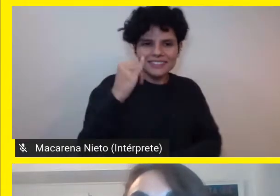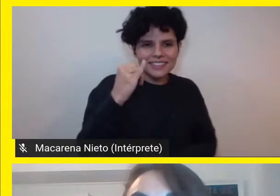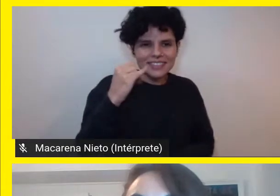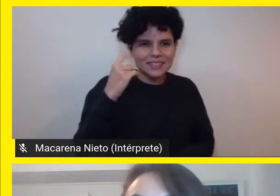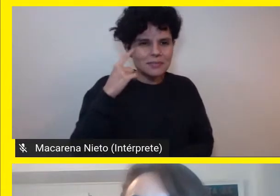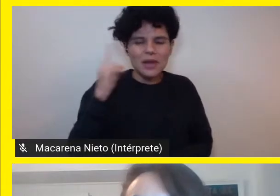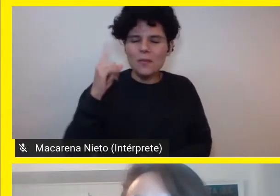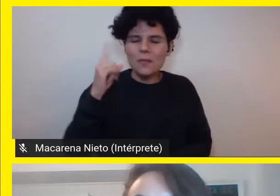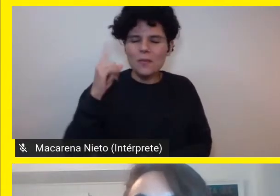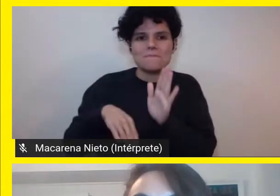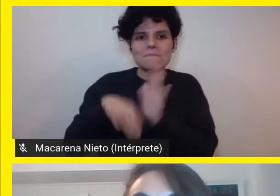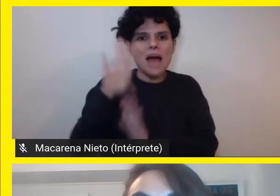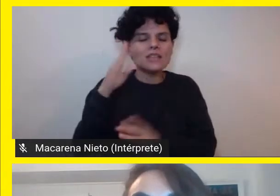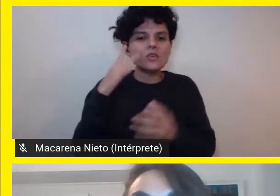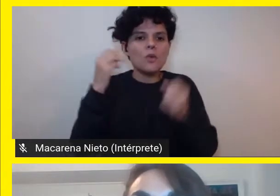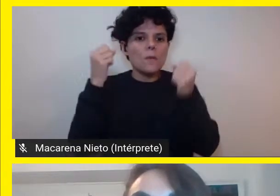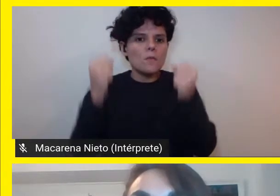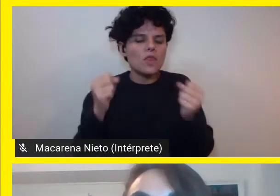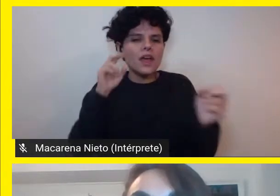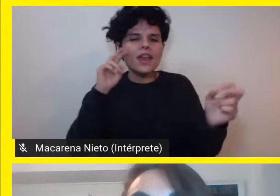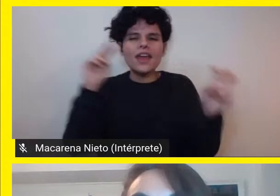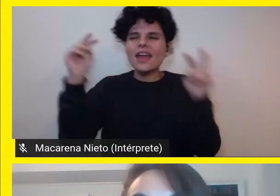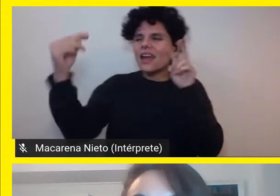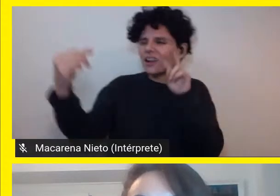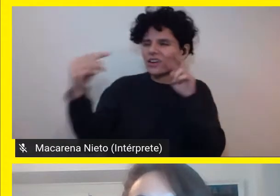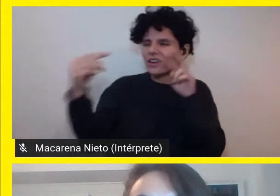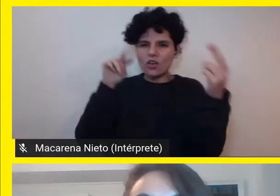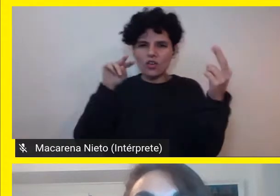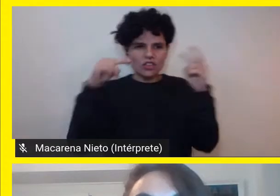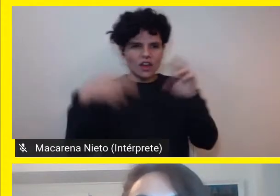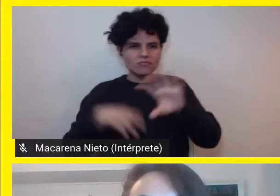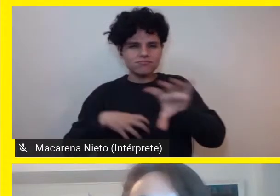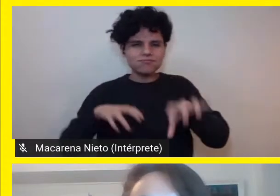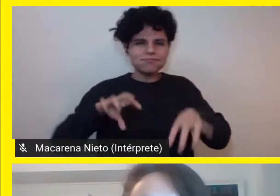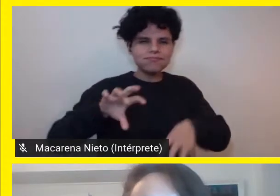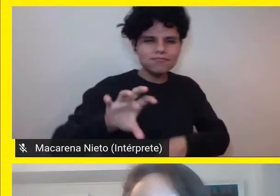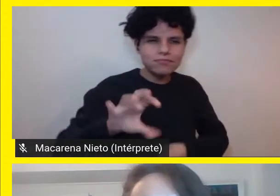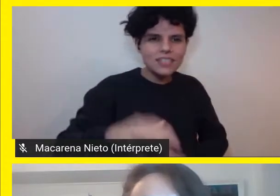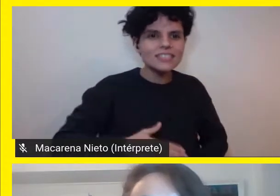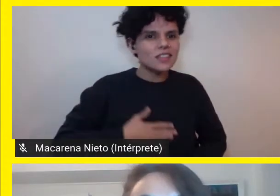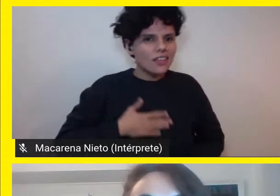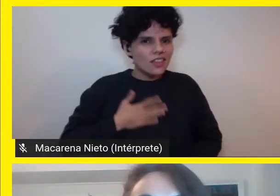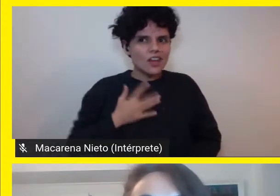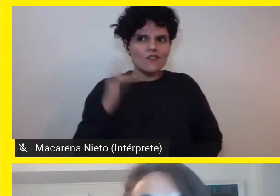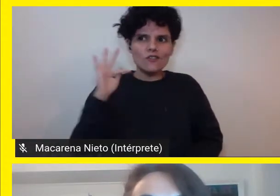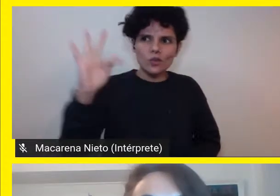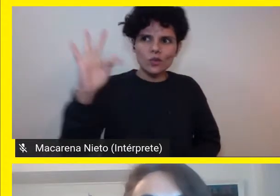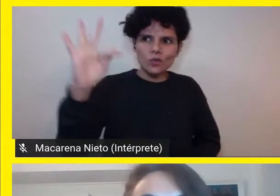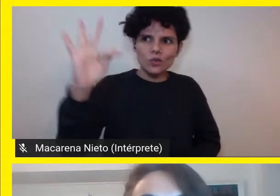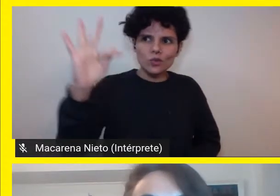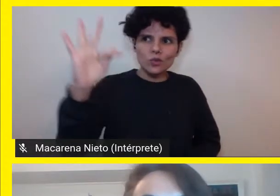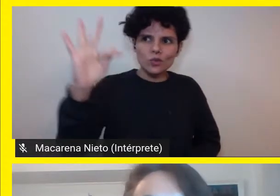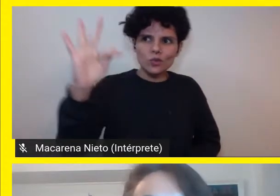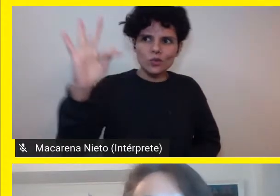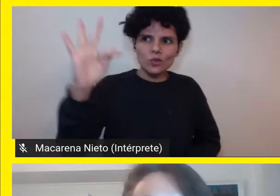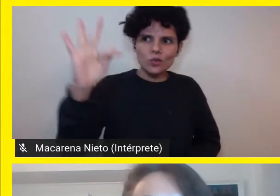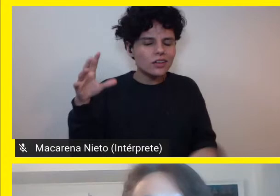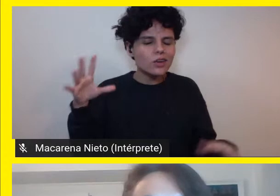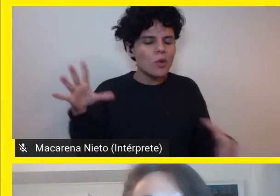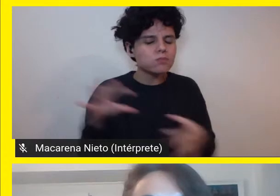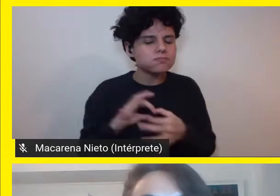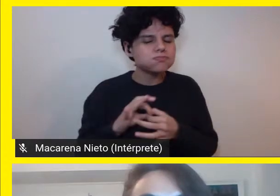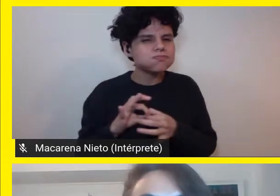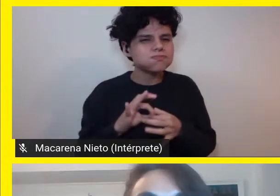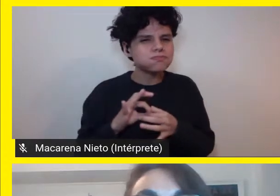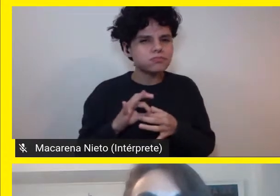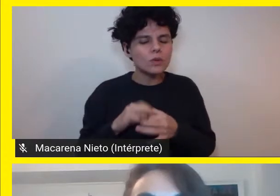de reencontrarse o de sentir que hay algo que es posible, que hay futuro. Entonces, a la última